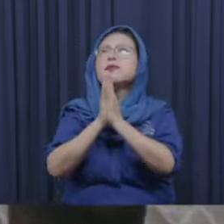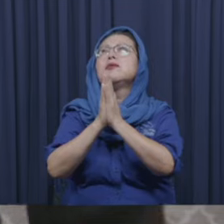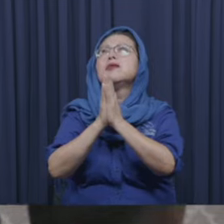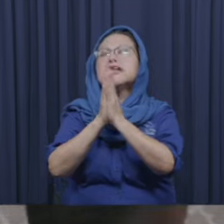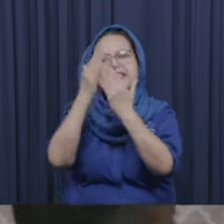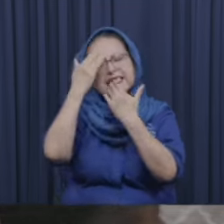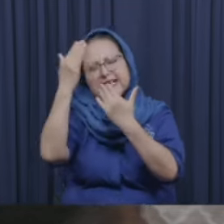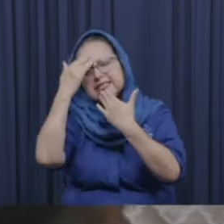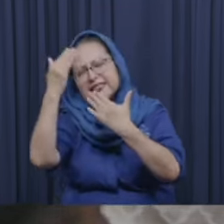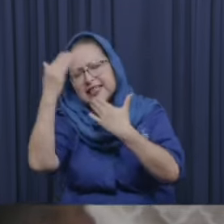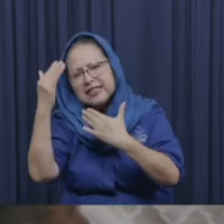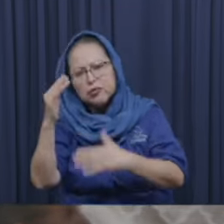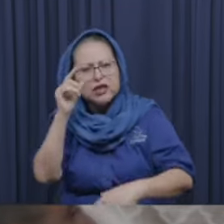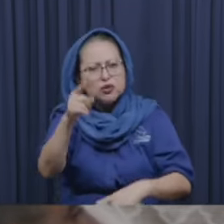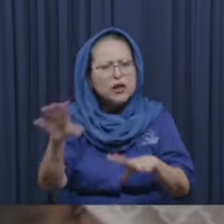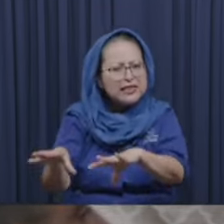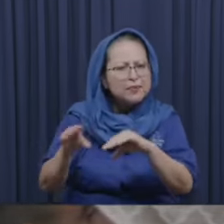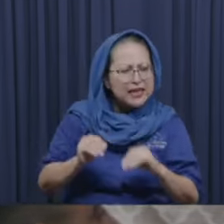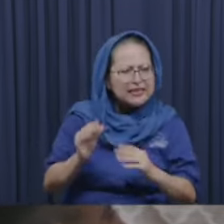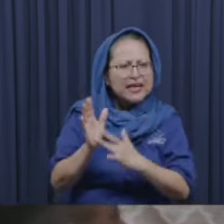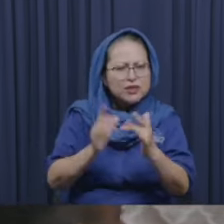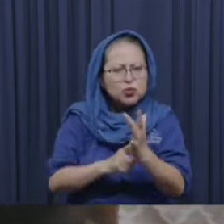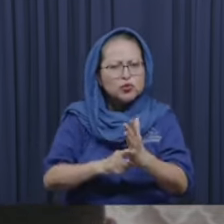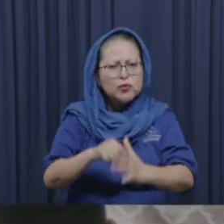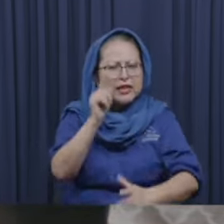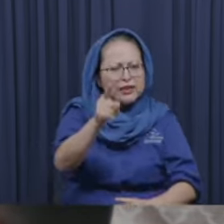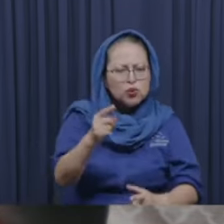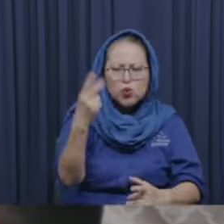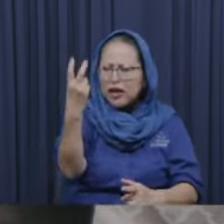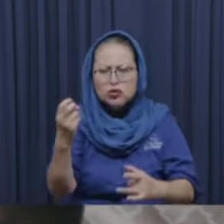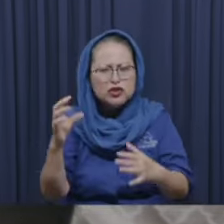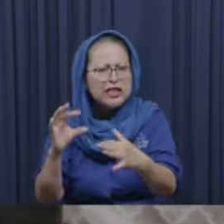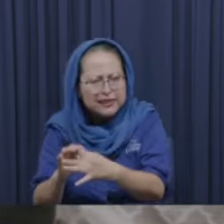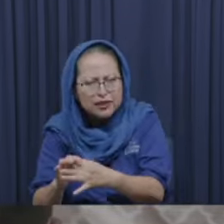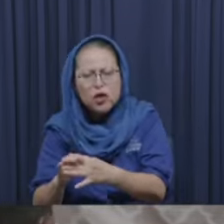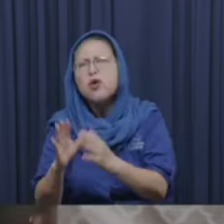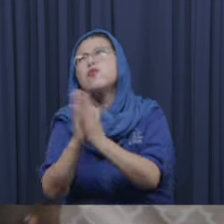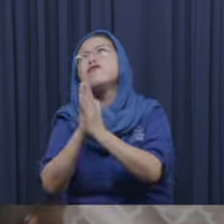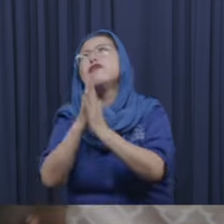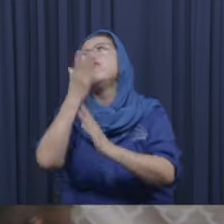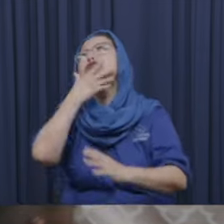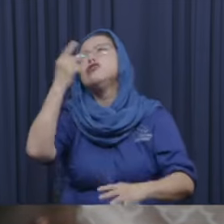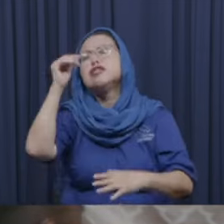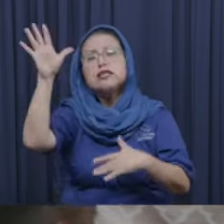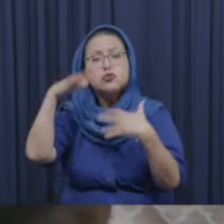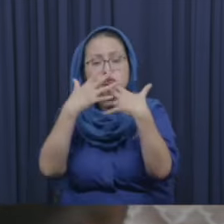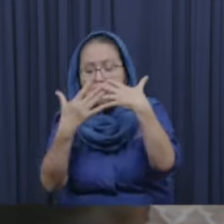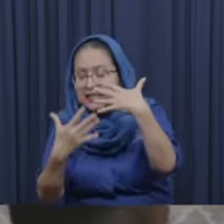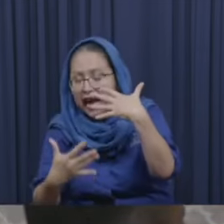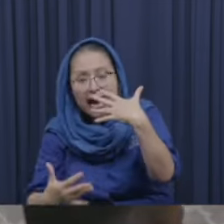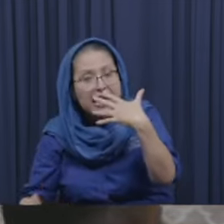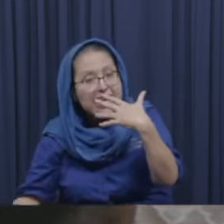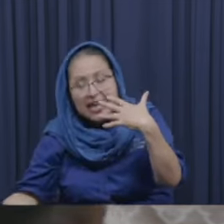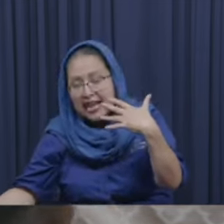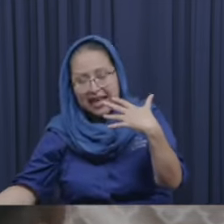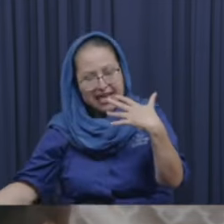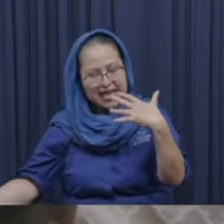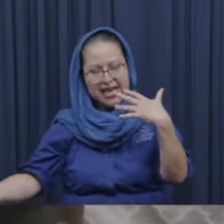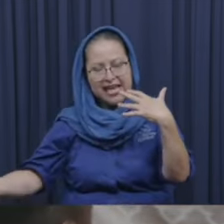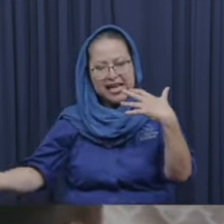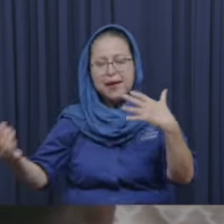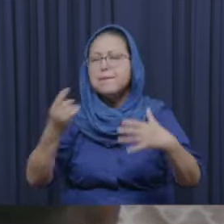señor y están reconciliándose padre bendito lávalos Con tu sangre preciosa rompe toda maldición en